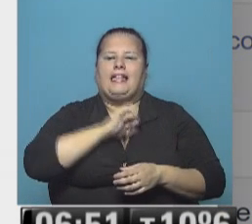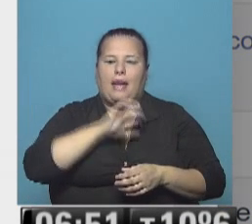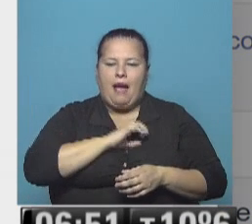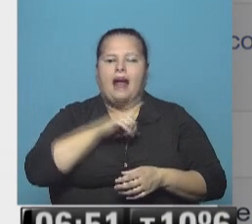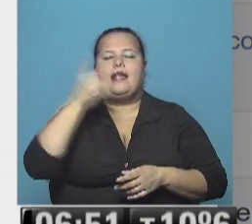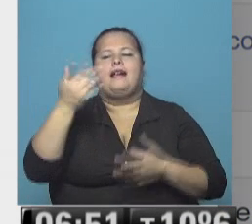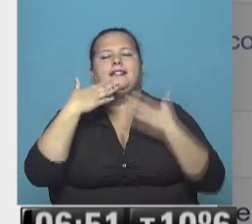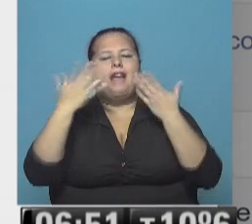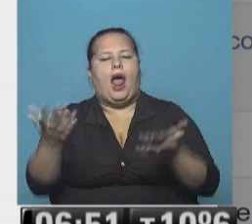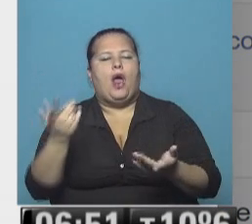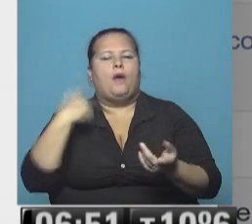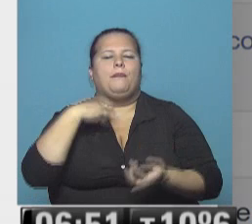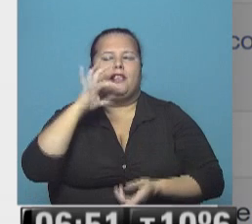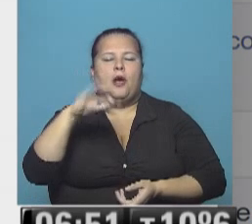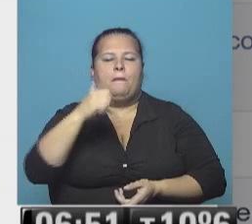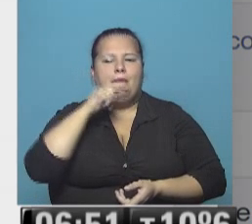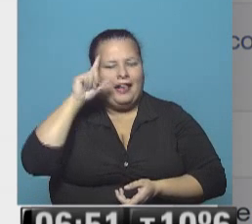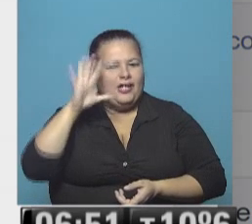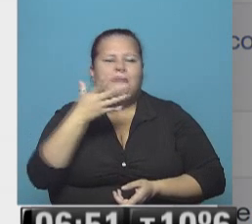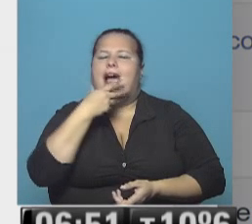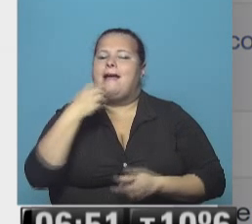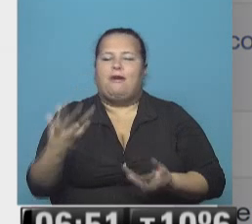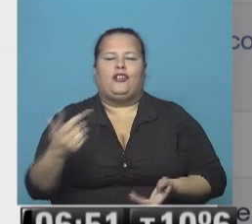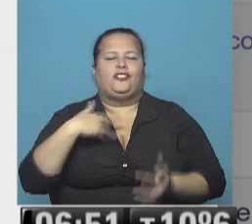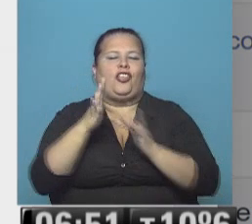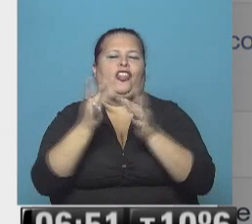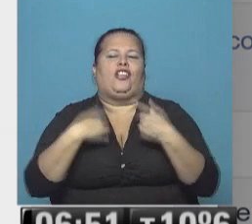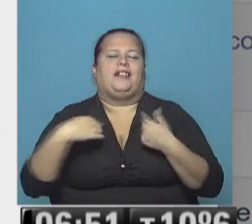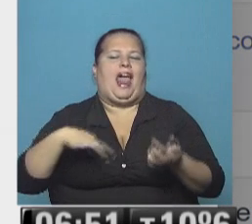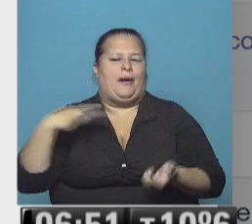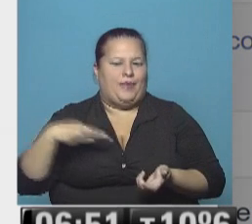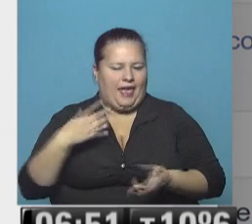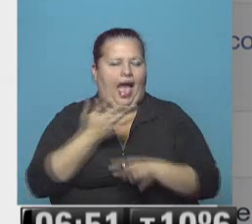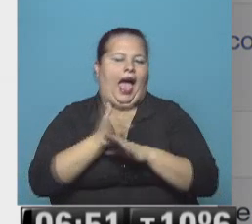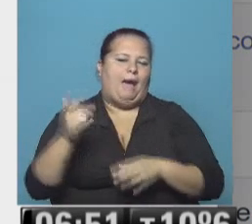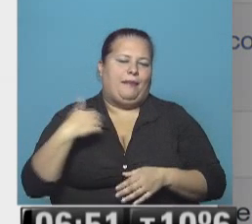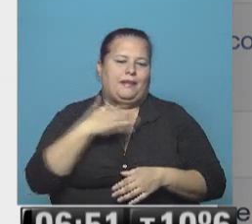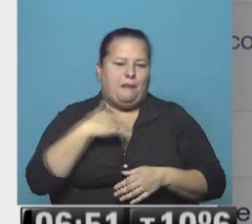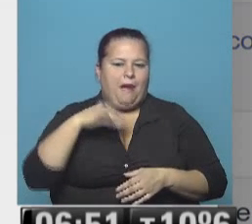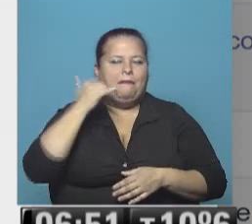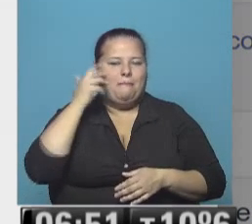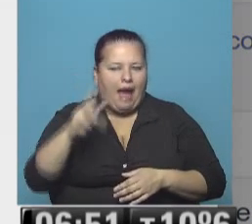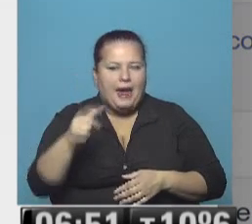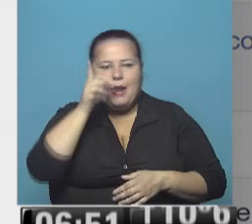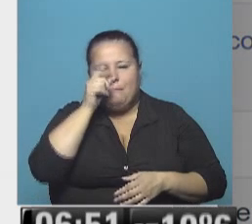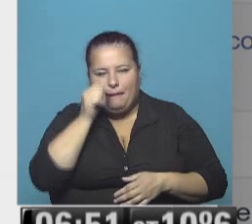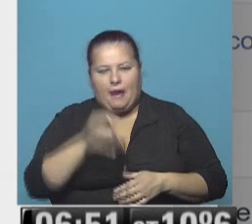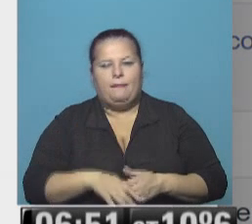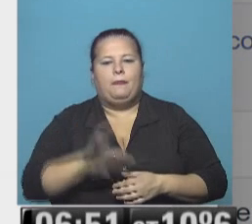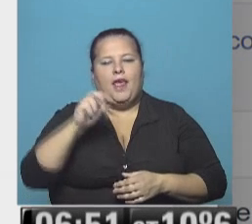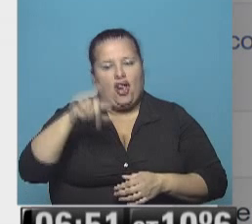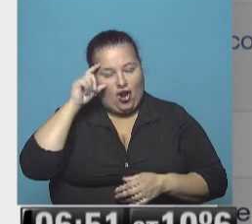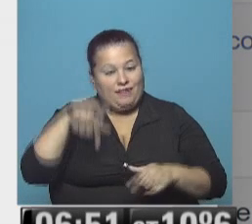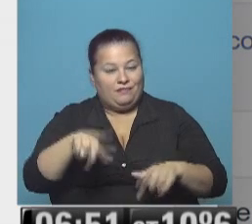mandarle un saludo a mi hijo matteo que lo más hermoso que me dio dios en la vida de parte de la mamá madre y papá con